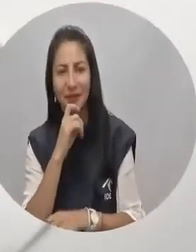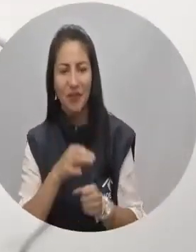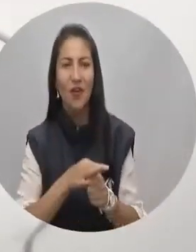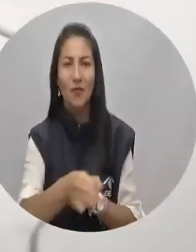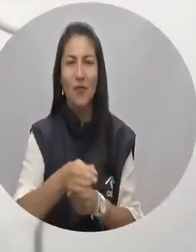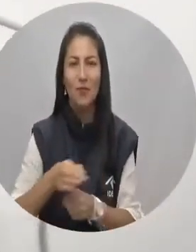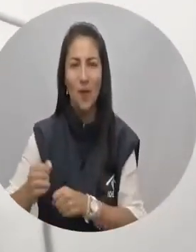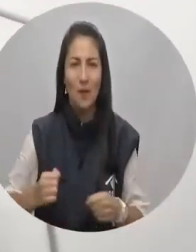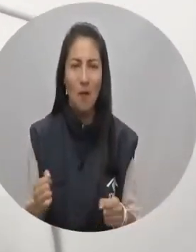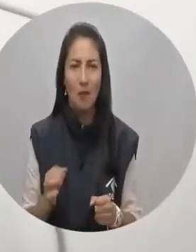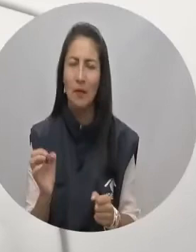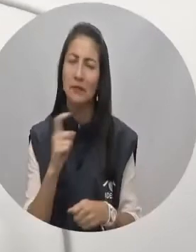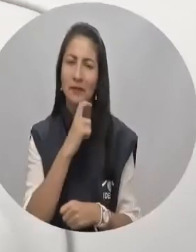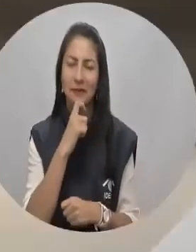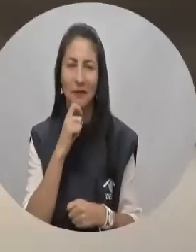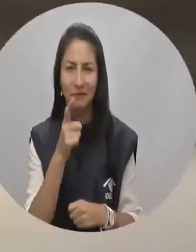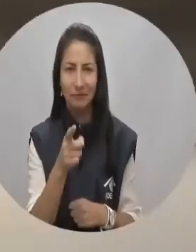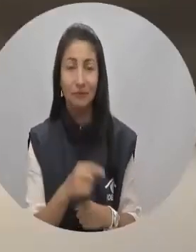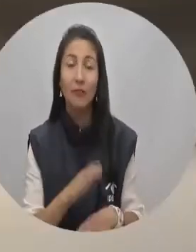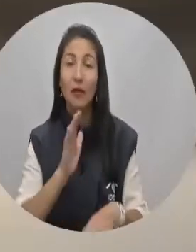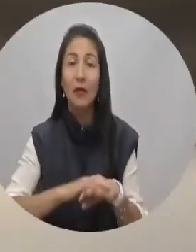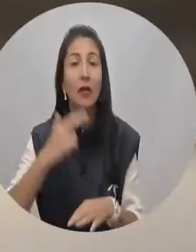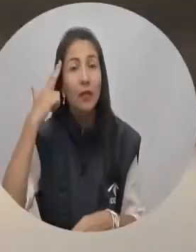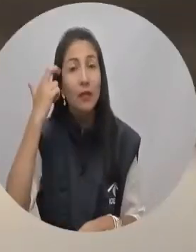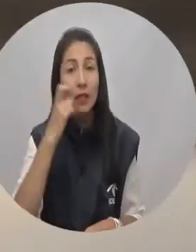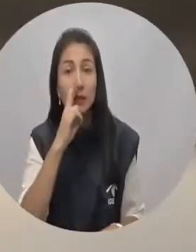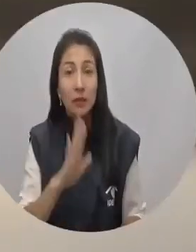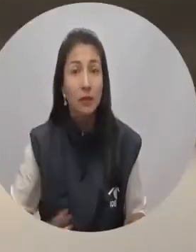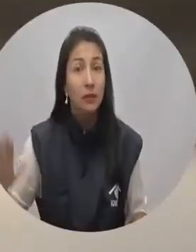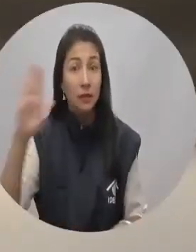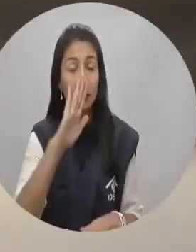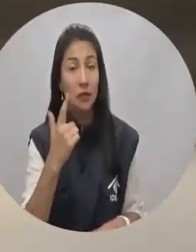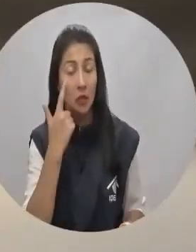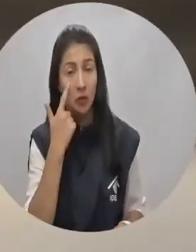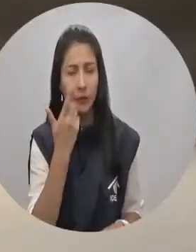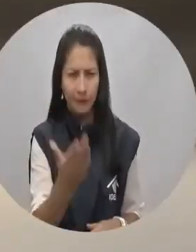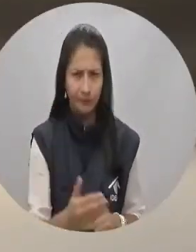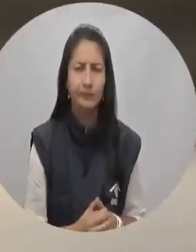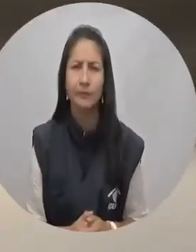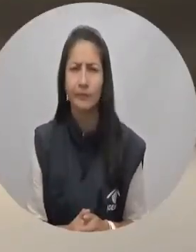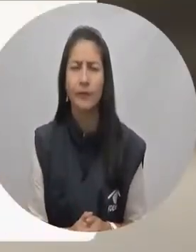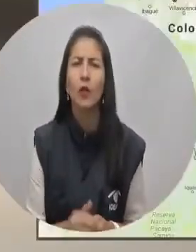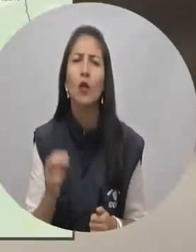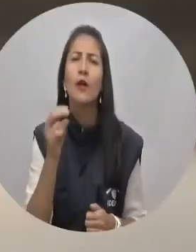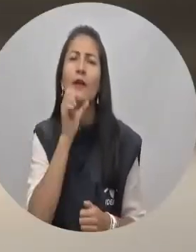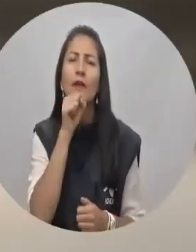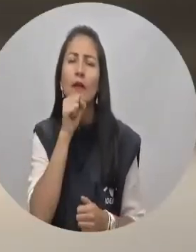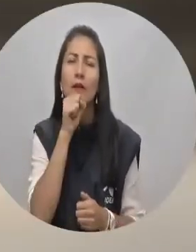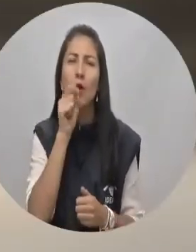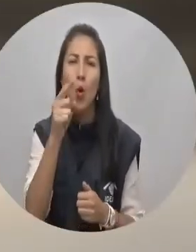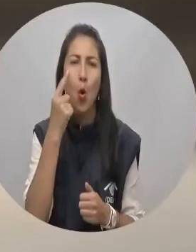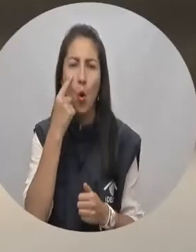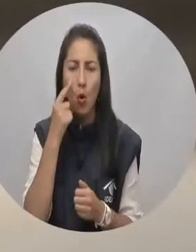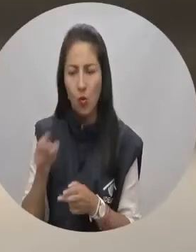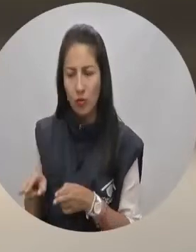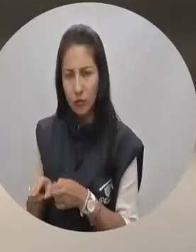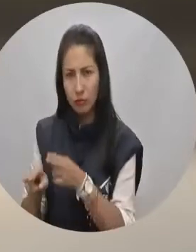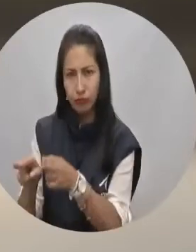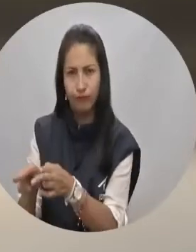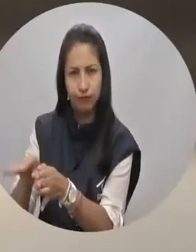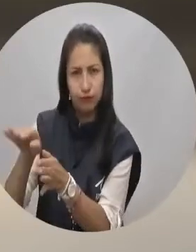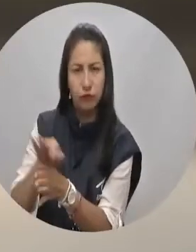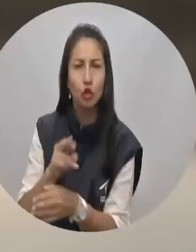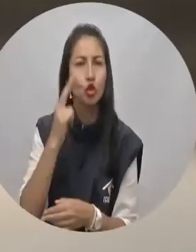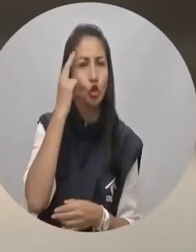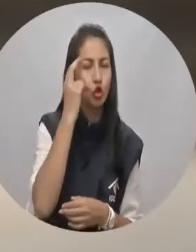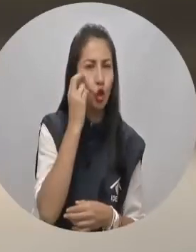sabana. Ahora, mucha atención a las principales alertas para hoy a nivel nacional. Alerta naranja por crecientes hacia el centro y norte